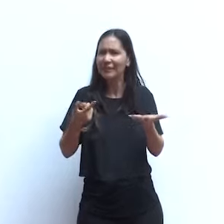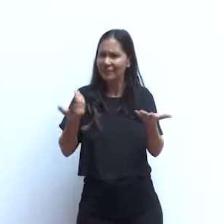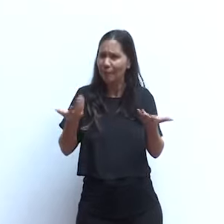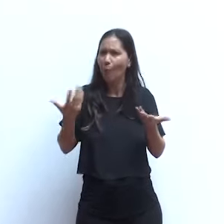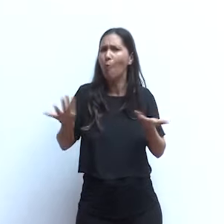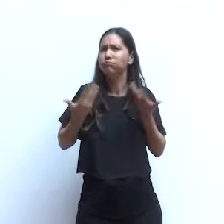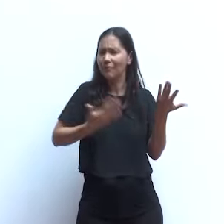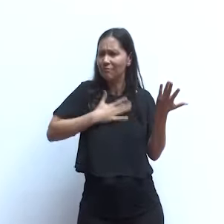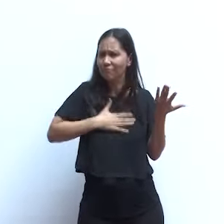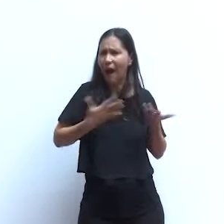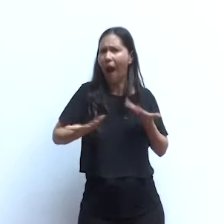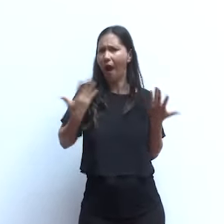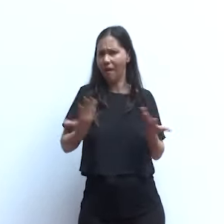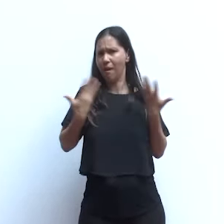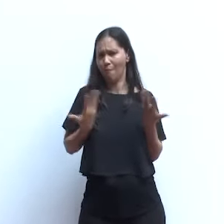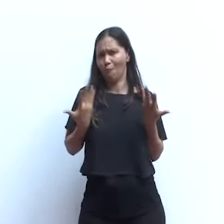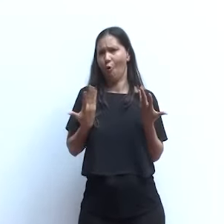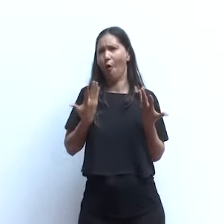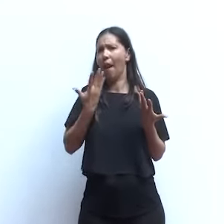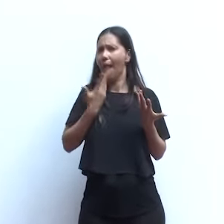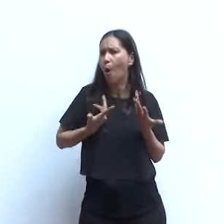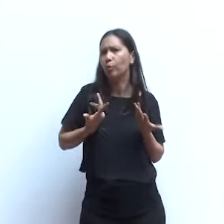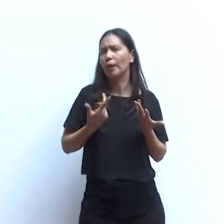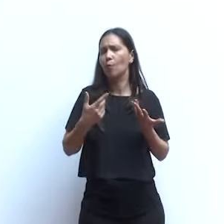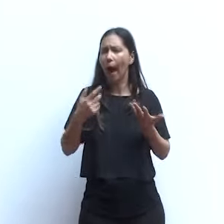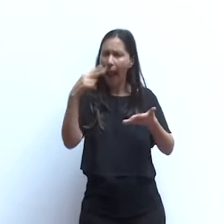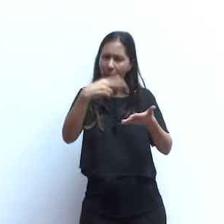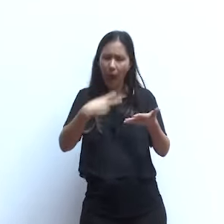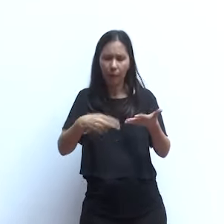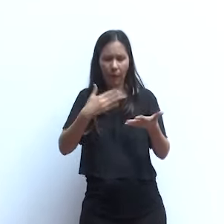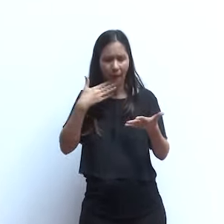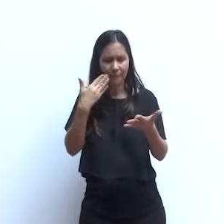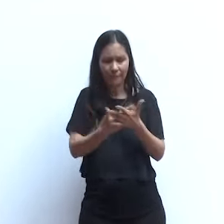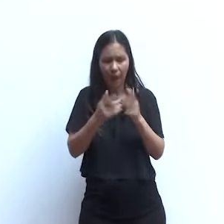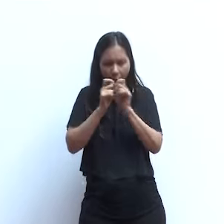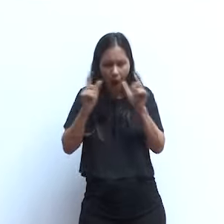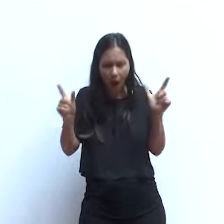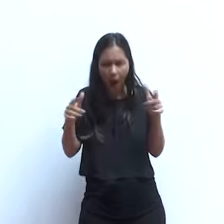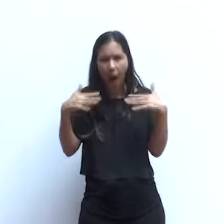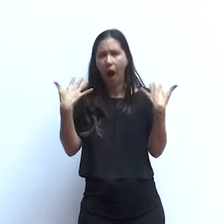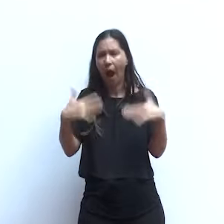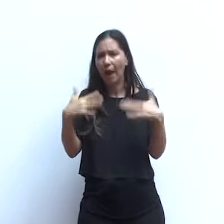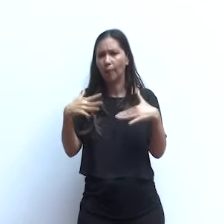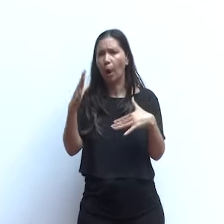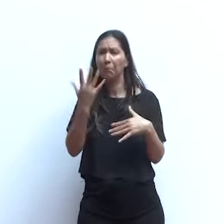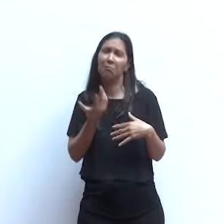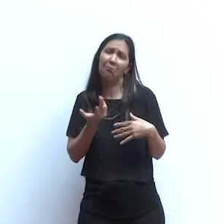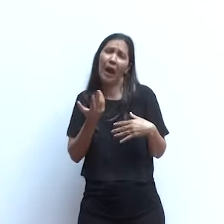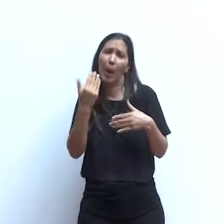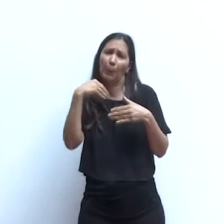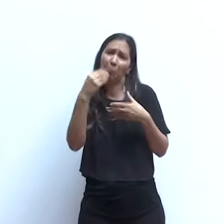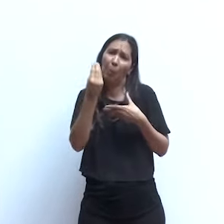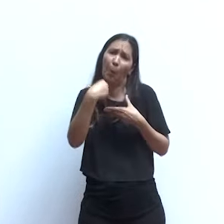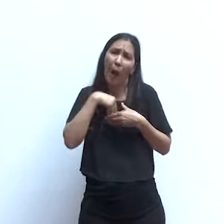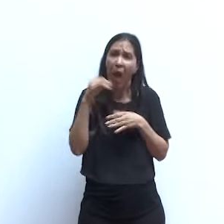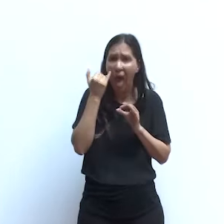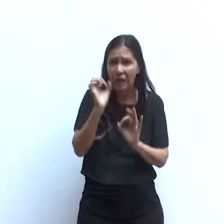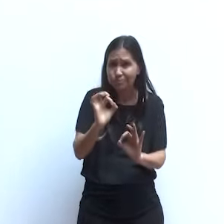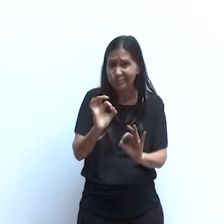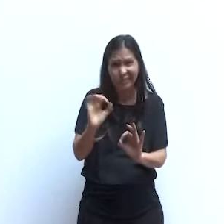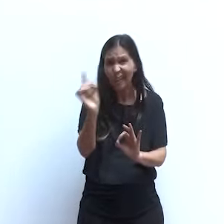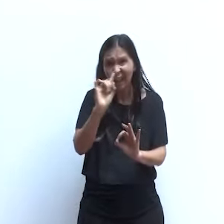que milita lo lo que lo que está leyendo y lo que lo está maravillando también en ese momento pero no se lo guarda para así no es algo que te vas a enterar en el